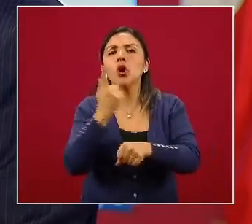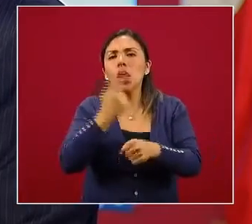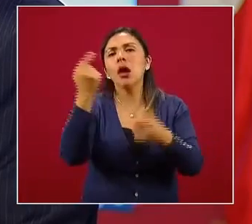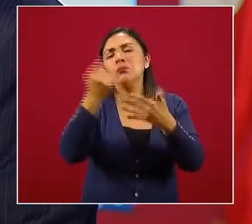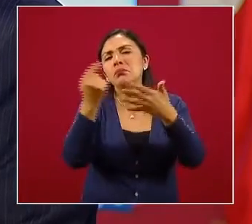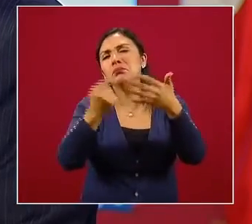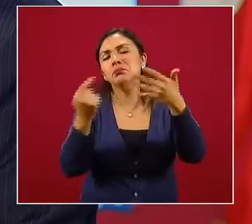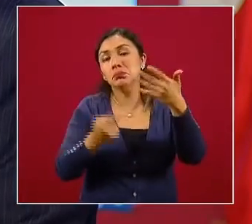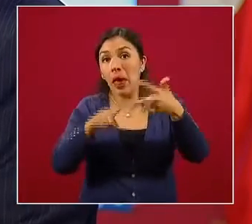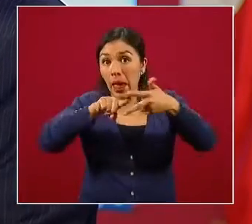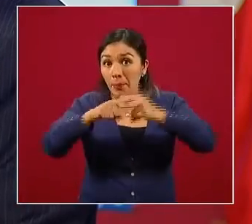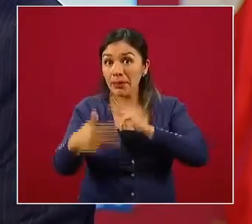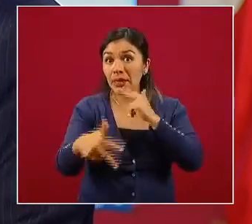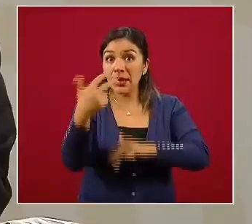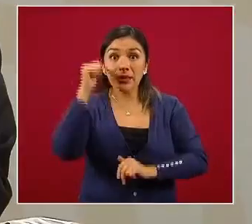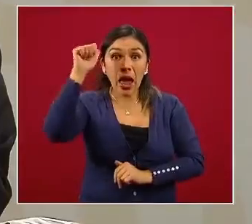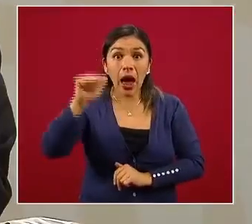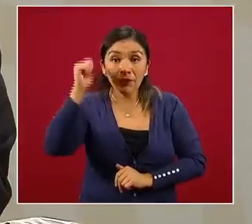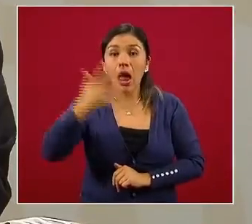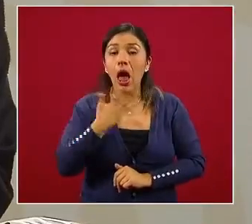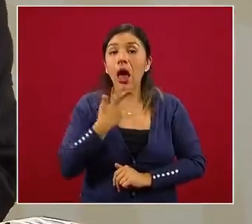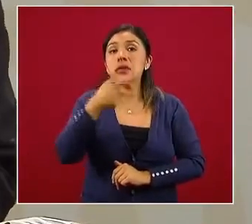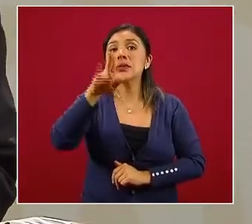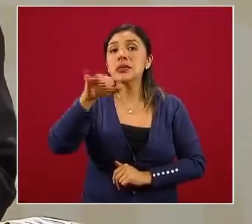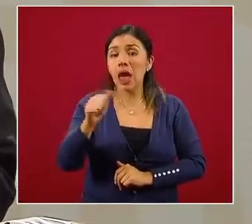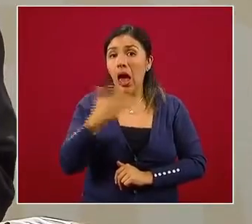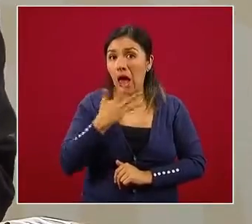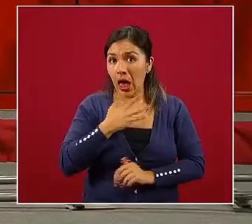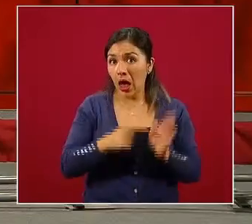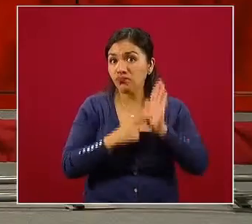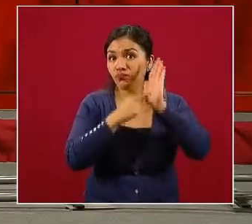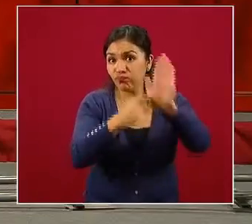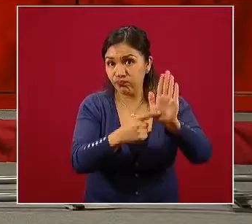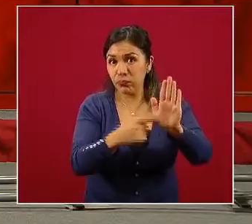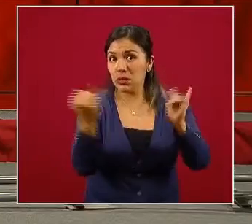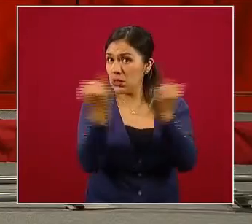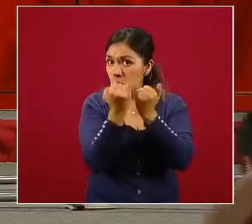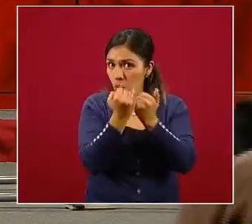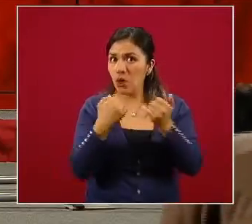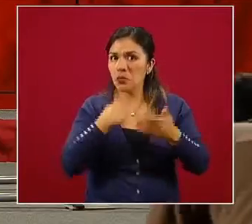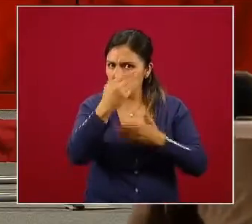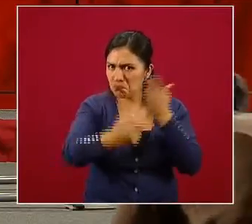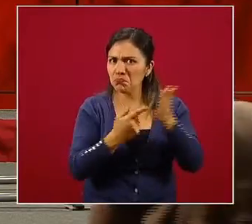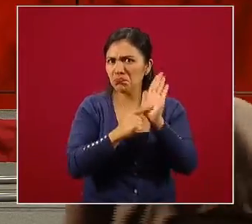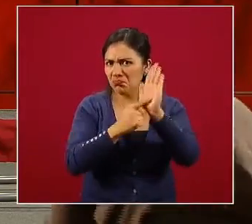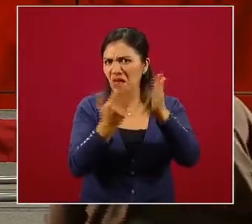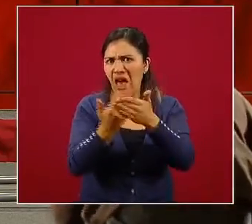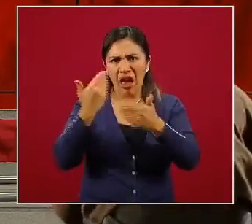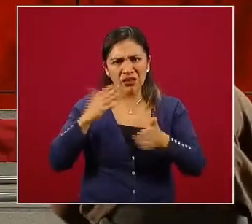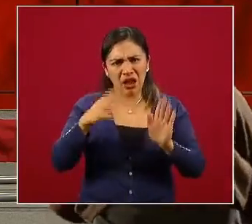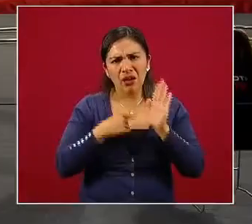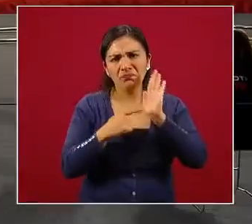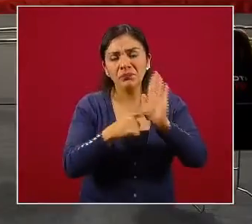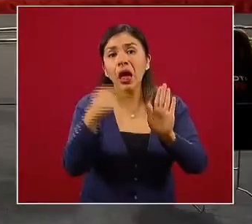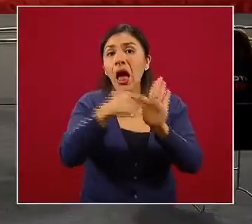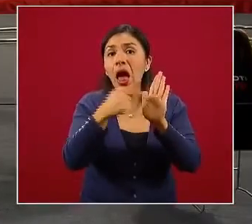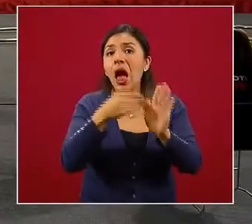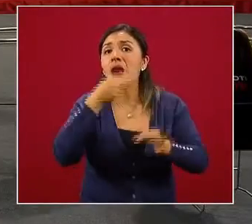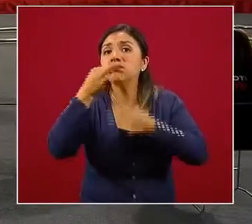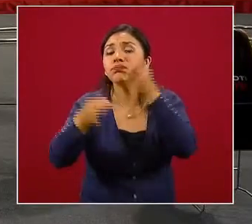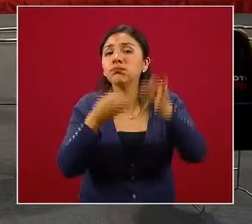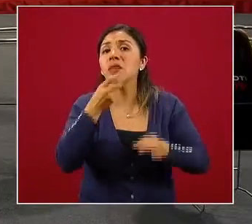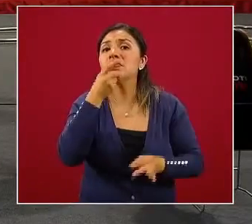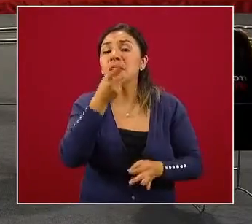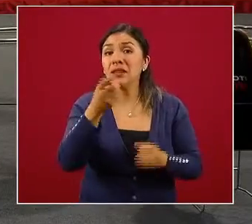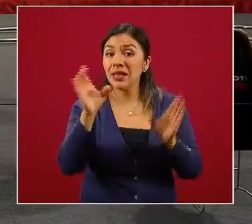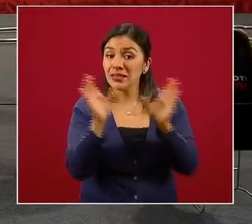el 13 de abril tenemos una guía técnica, está también en estas colecciones, la presentamos públicamente, que especifica que